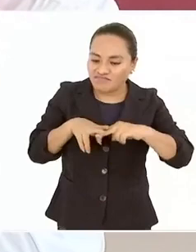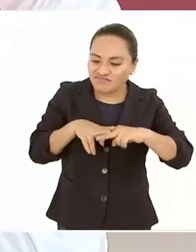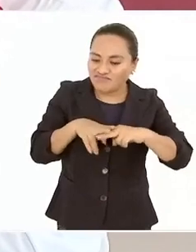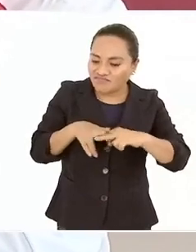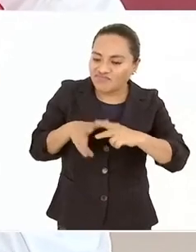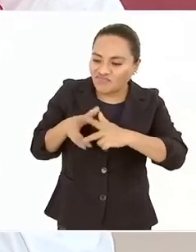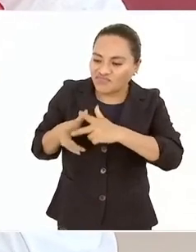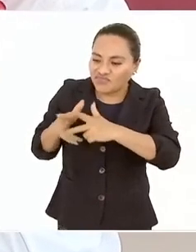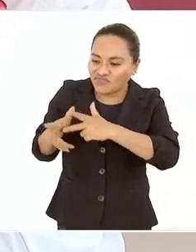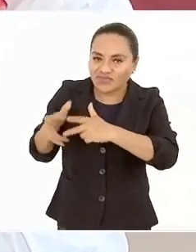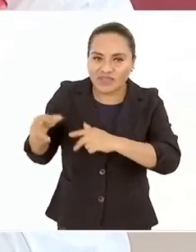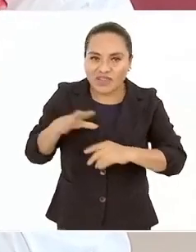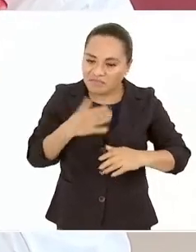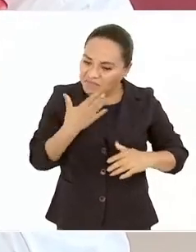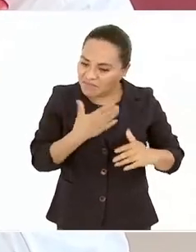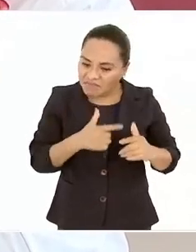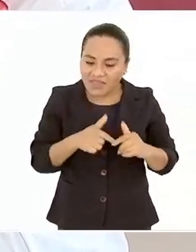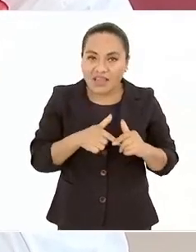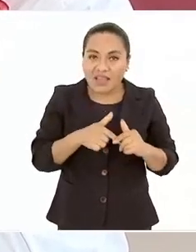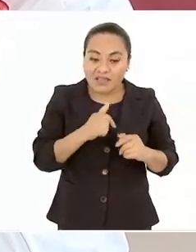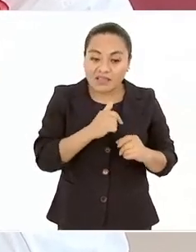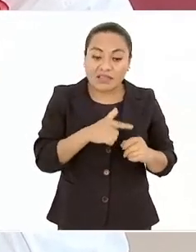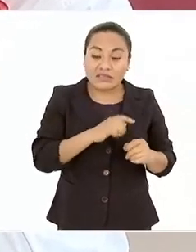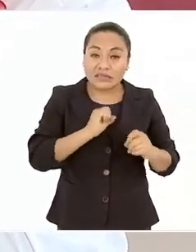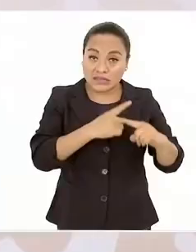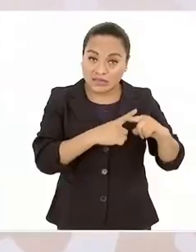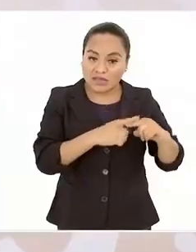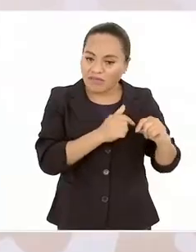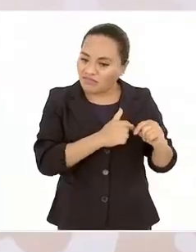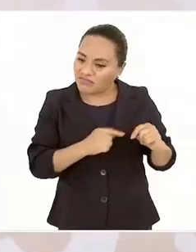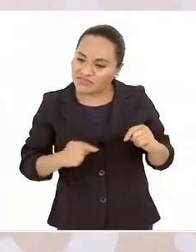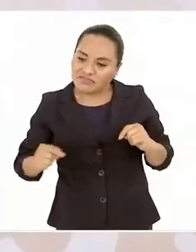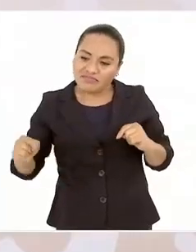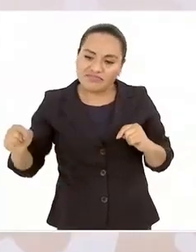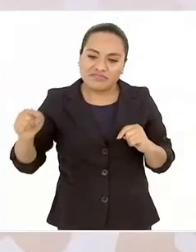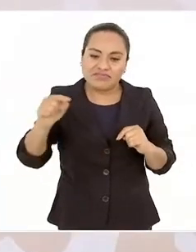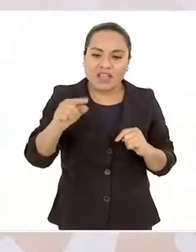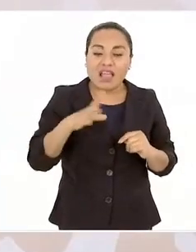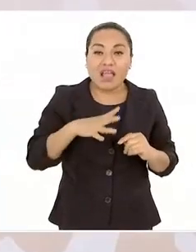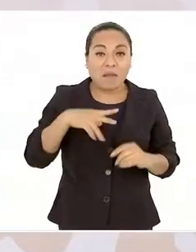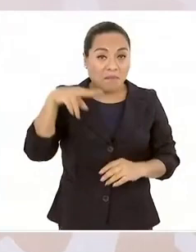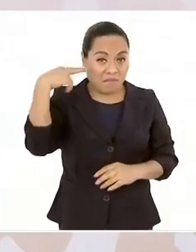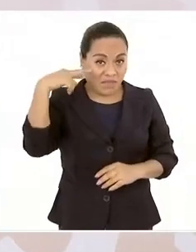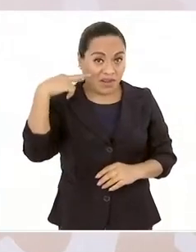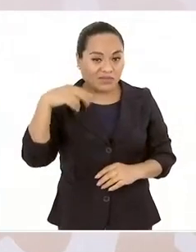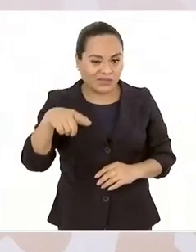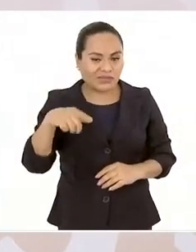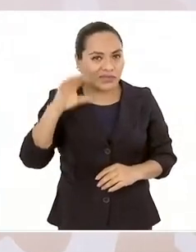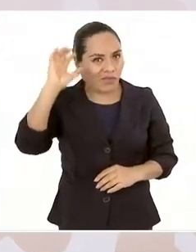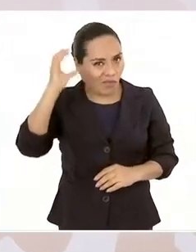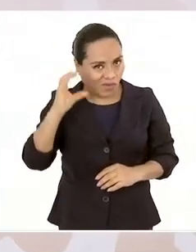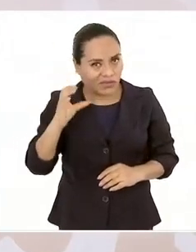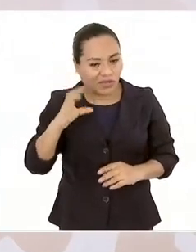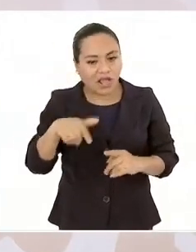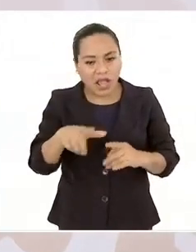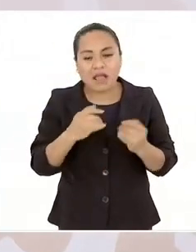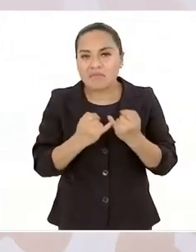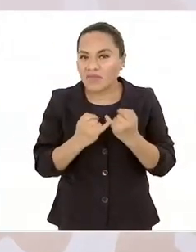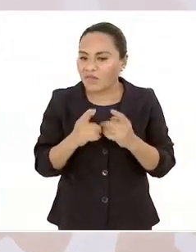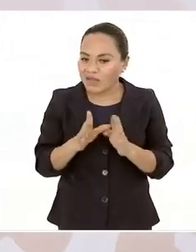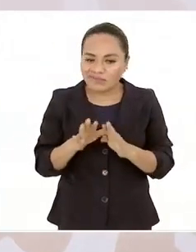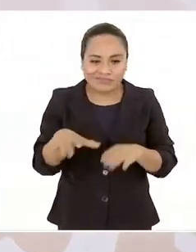desde Salina Cruz hasta Coatzacoalcos. Va a haber tren de carga, de contenedores, pero también tren de